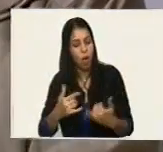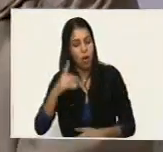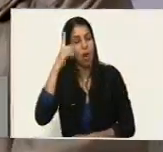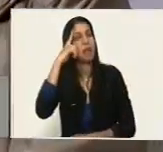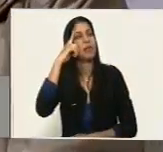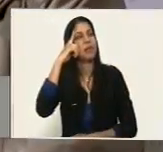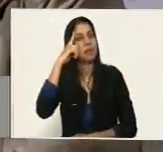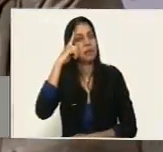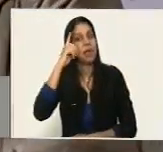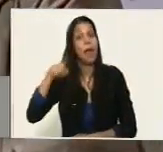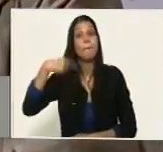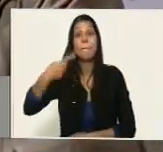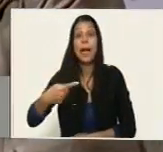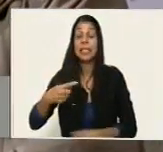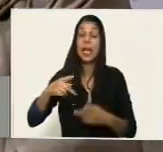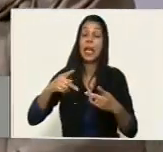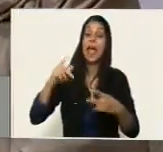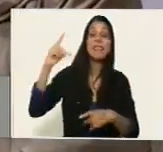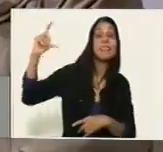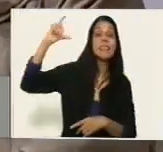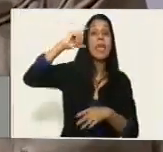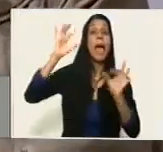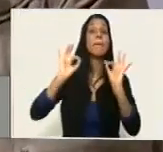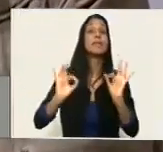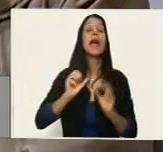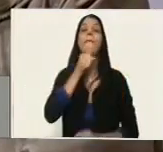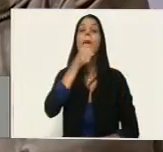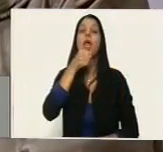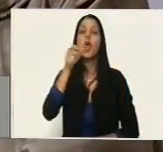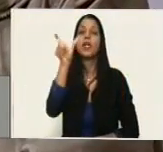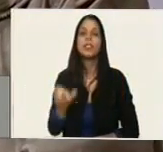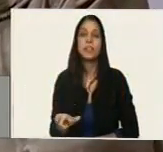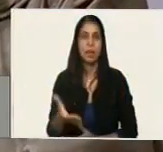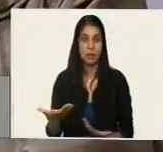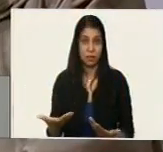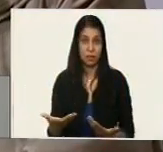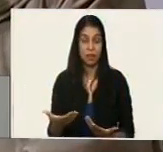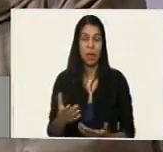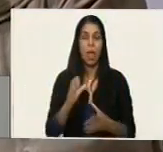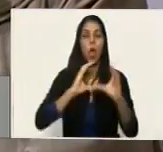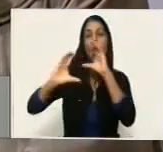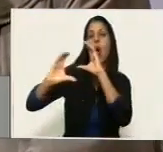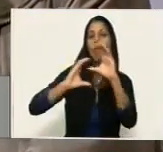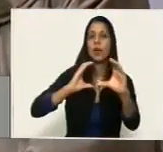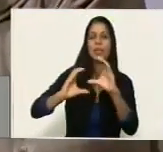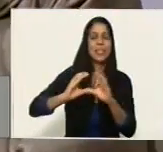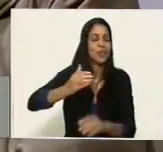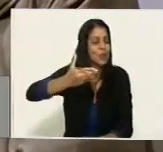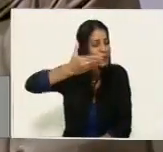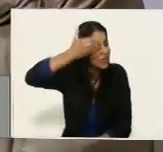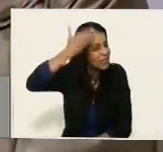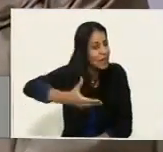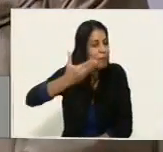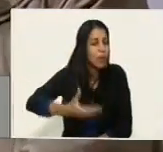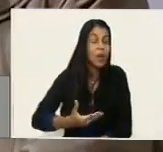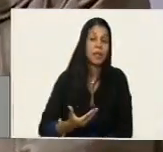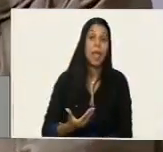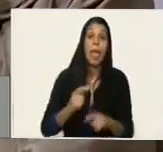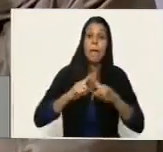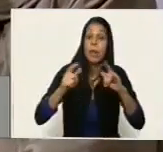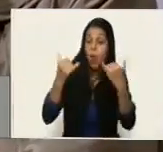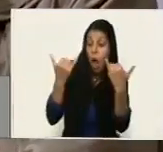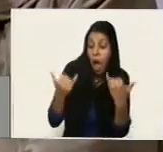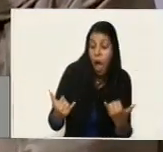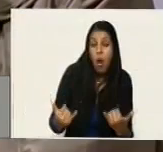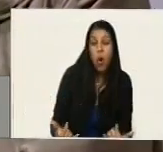celebrándose mañana el Día del Periodista. La comunicación siempre ha sido importante, pero en esta época pareciera